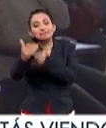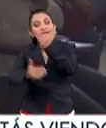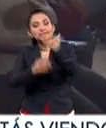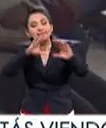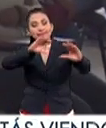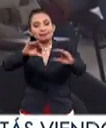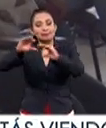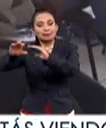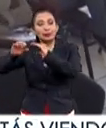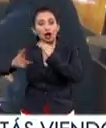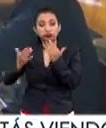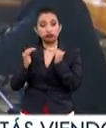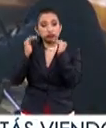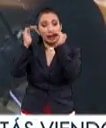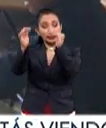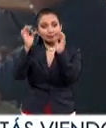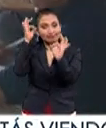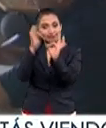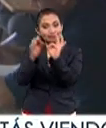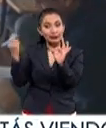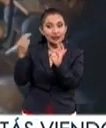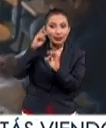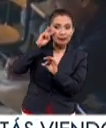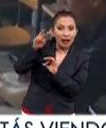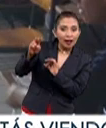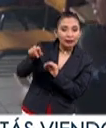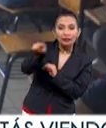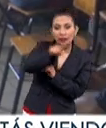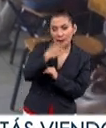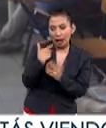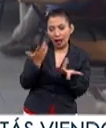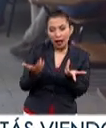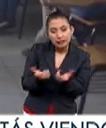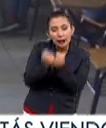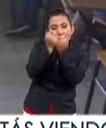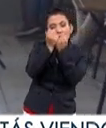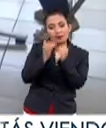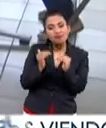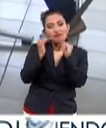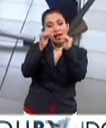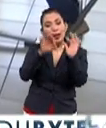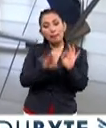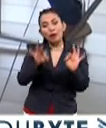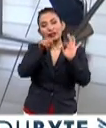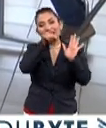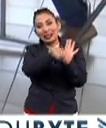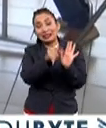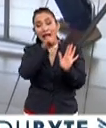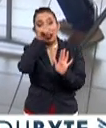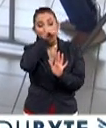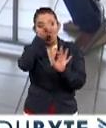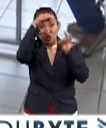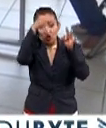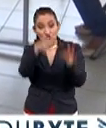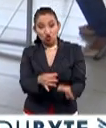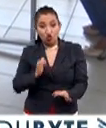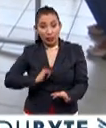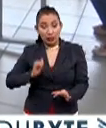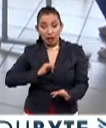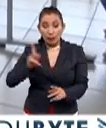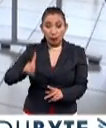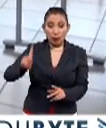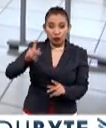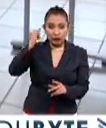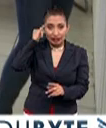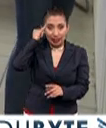procesos formativos con alto grado de pertinencia social para recuperar y resaltar la importancia de las lenguas originarias y los